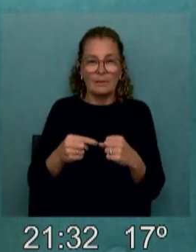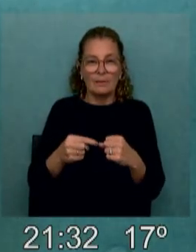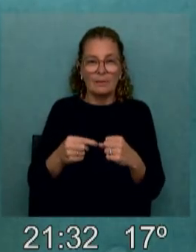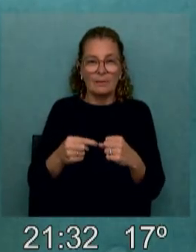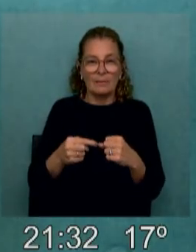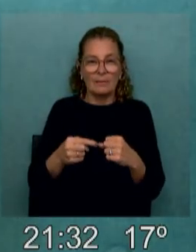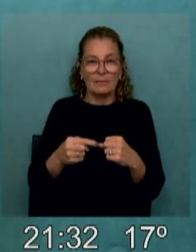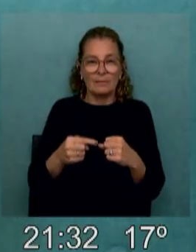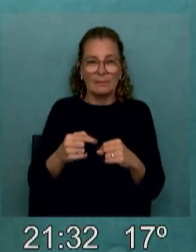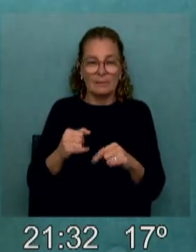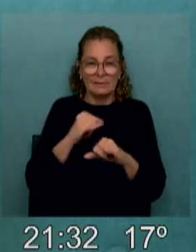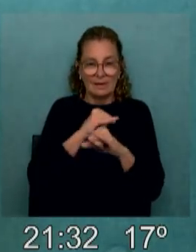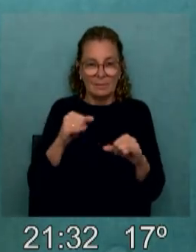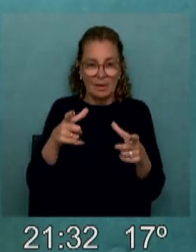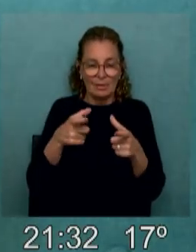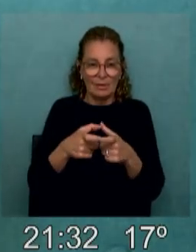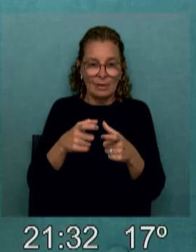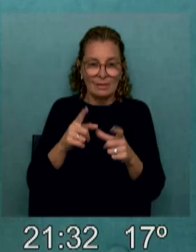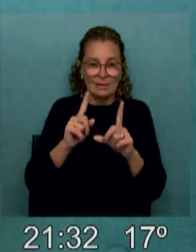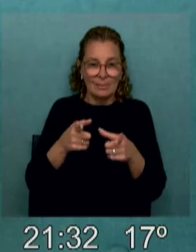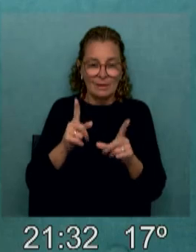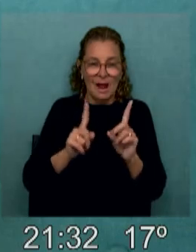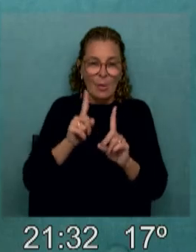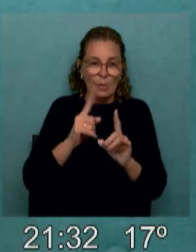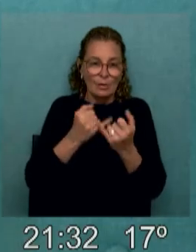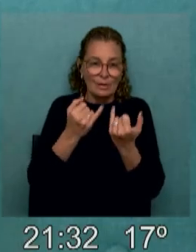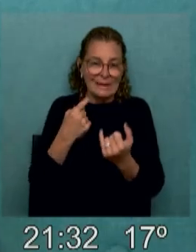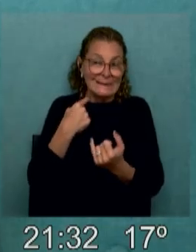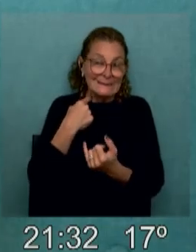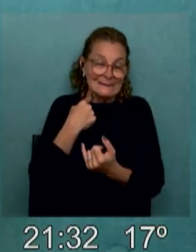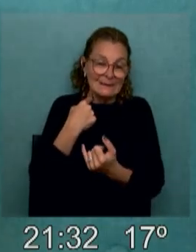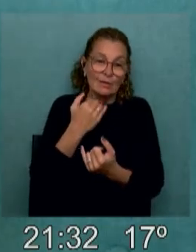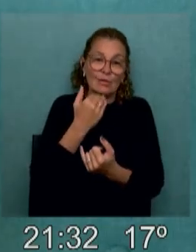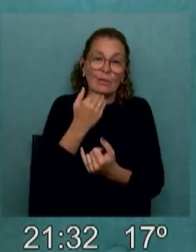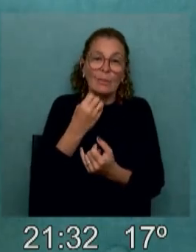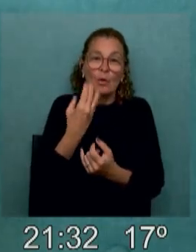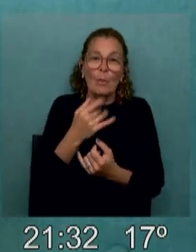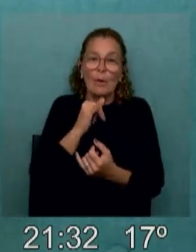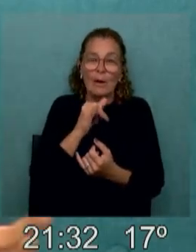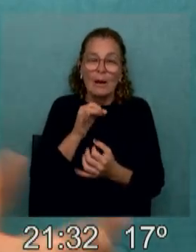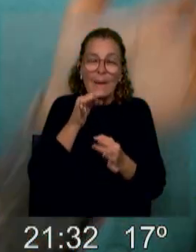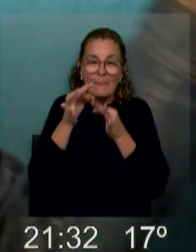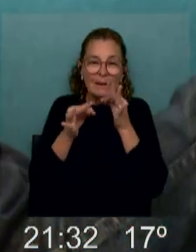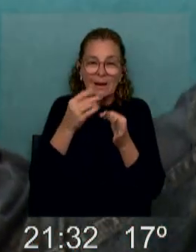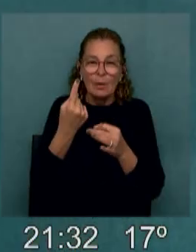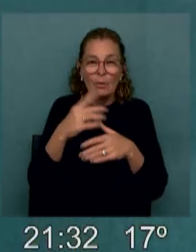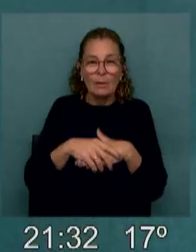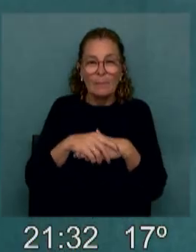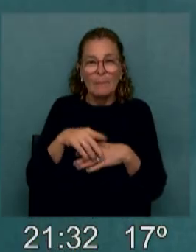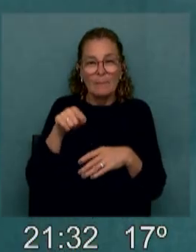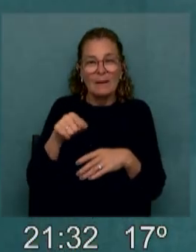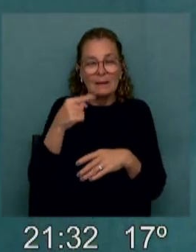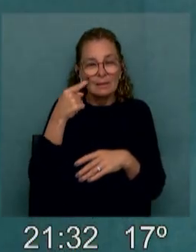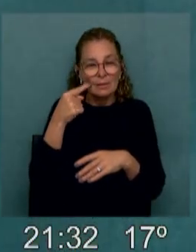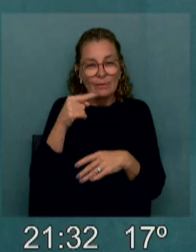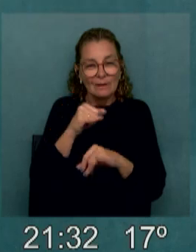y terminar un disco, todo. Y también hay esos días grises que uno no sabe cómo explicarle a un amigo, mirá que esto va a